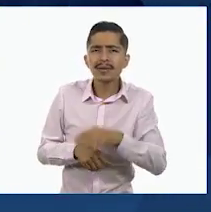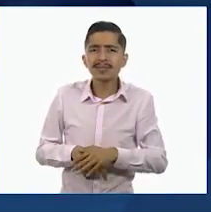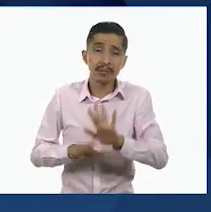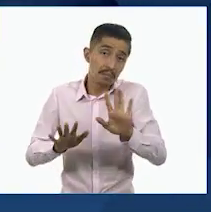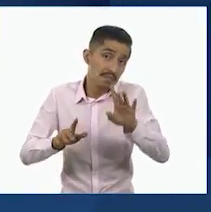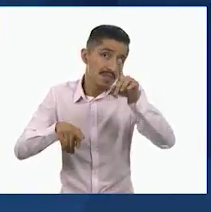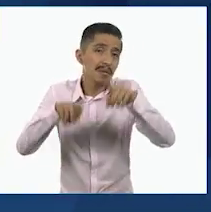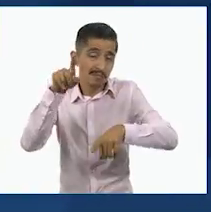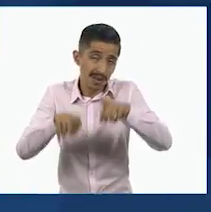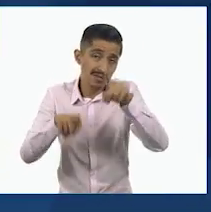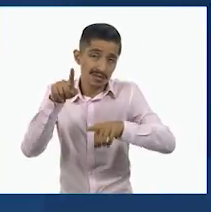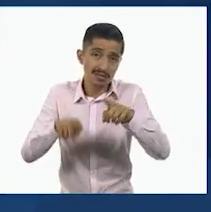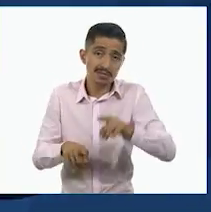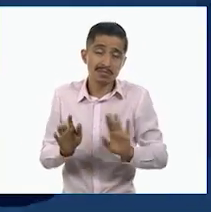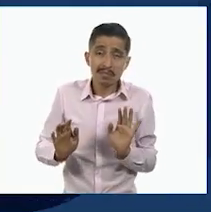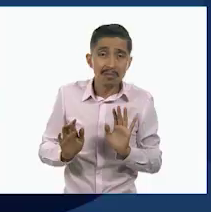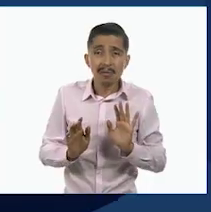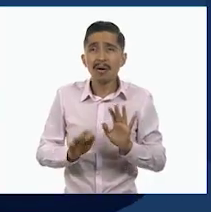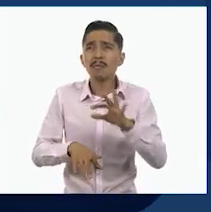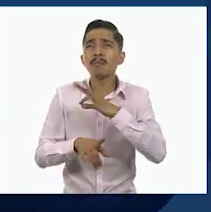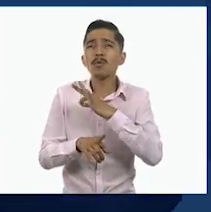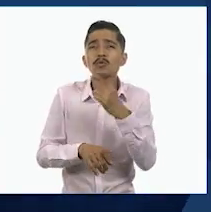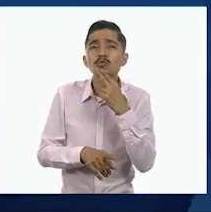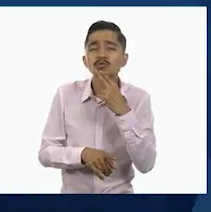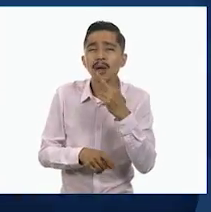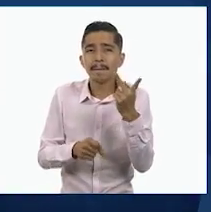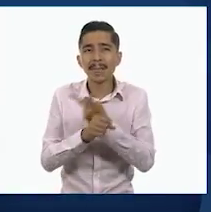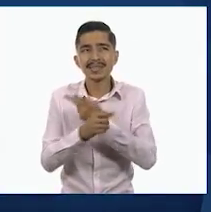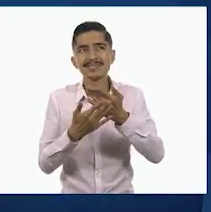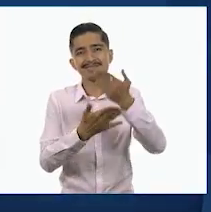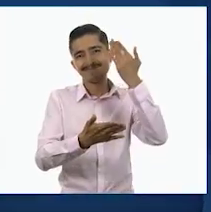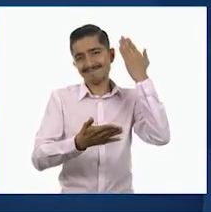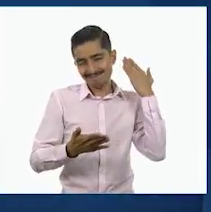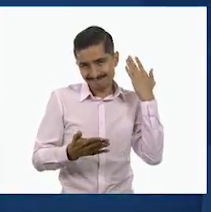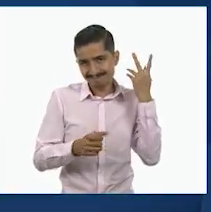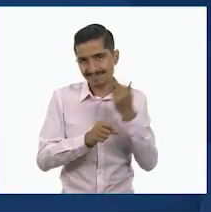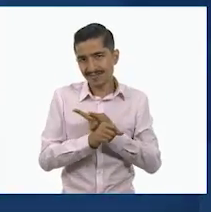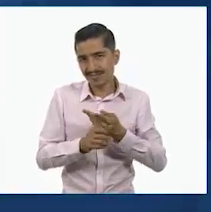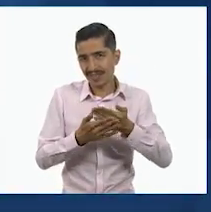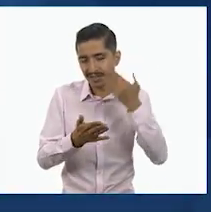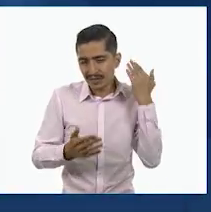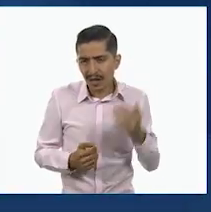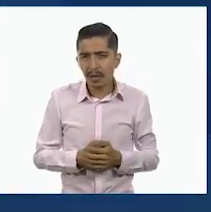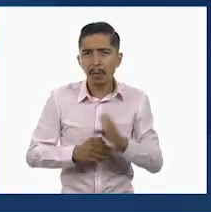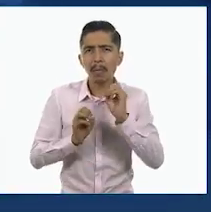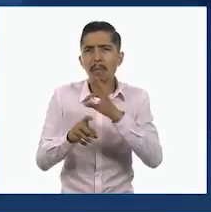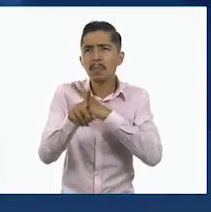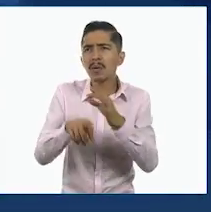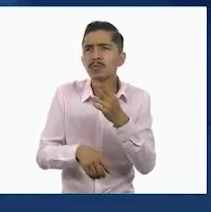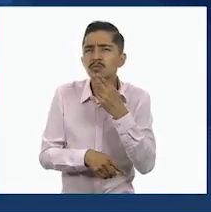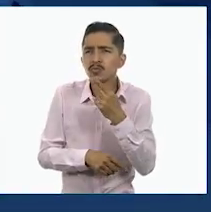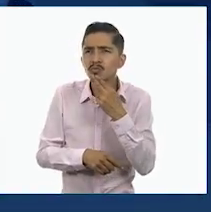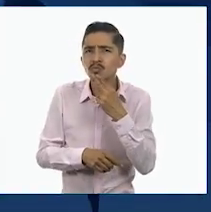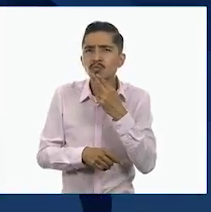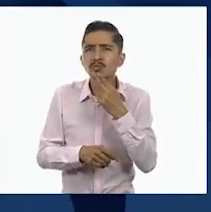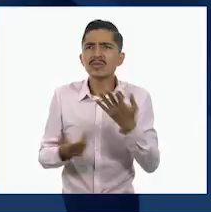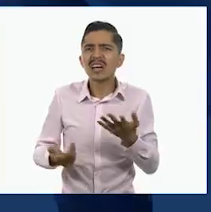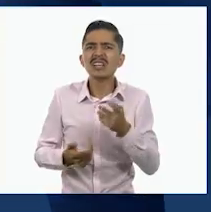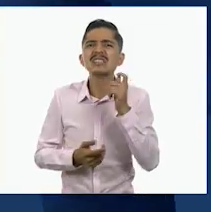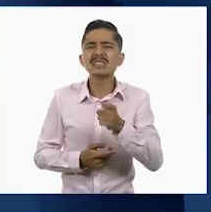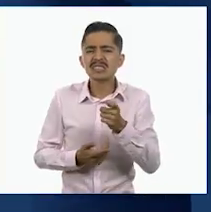Dependiendo. Puede usarse el pasado, Sí, ¿no? Puede utilizarse el